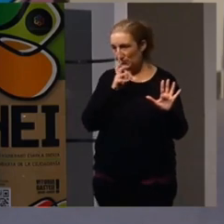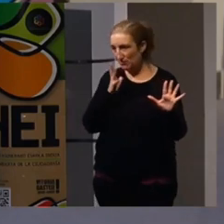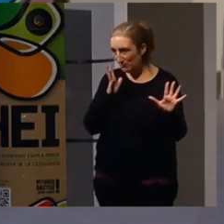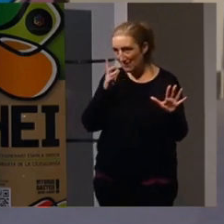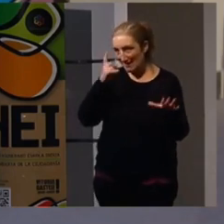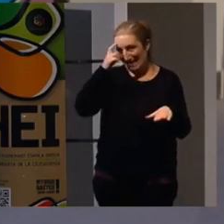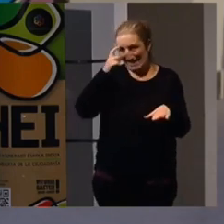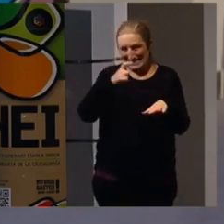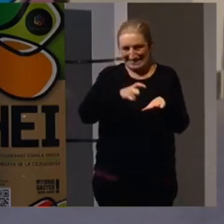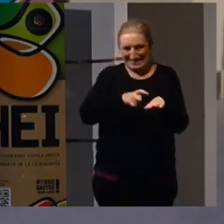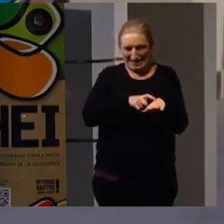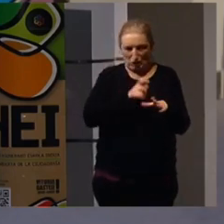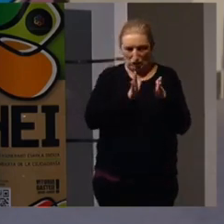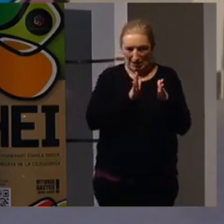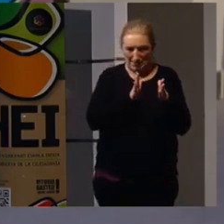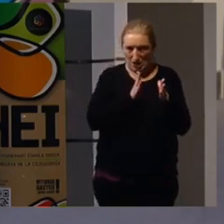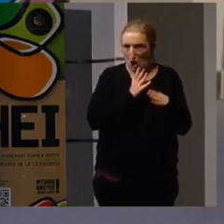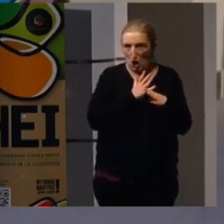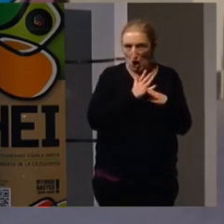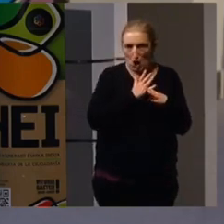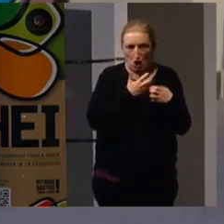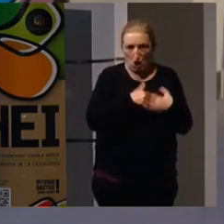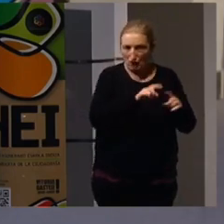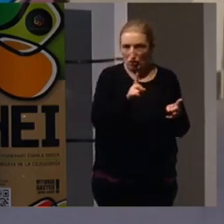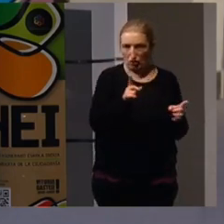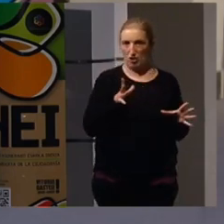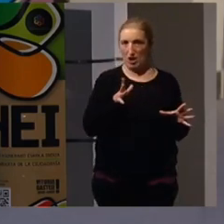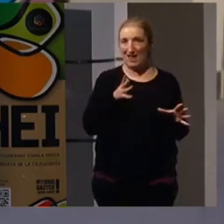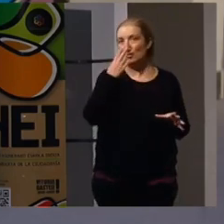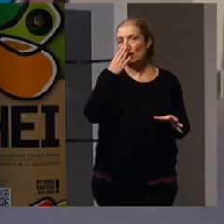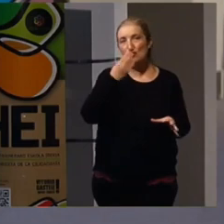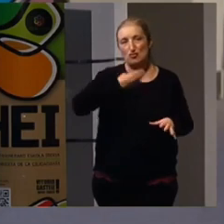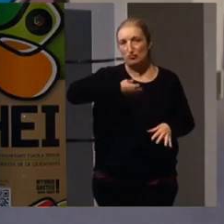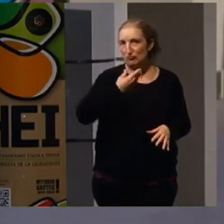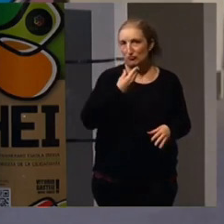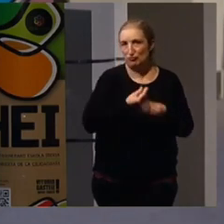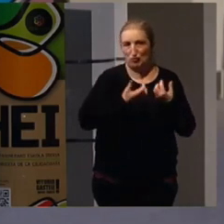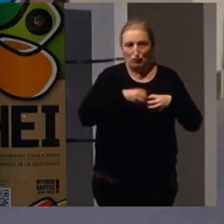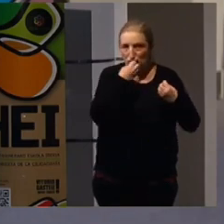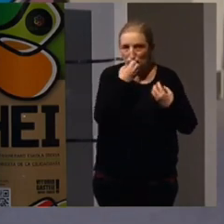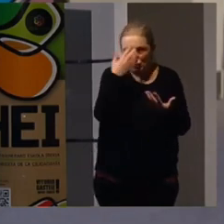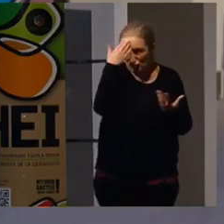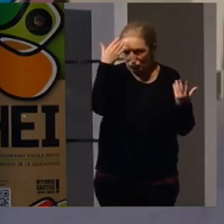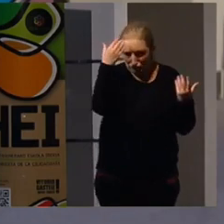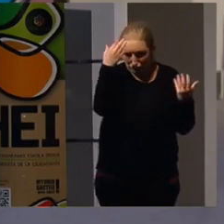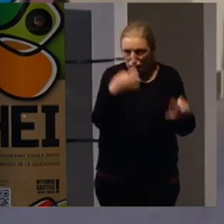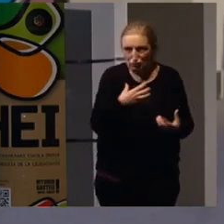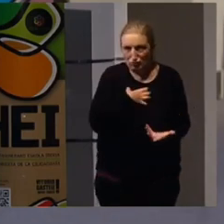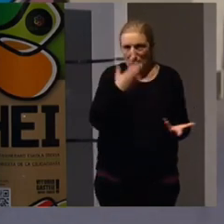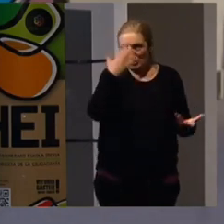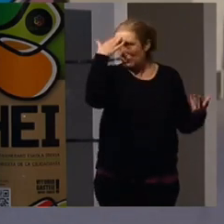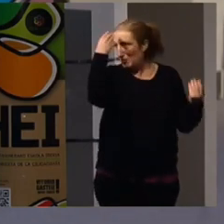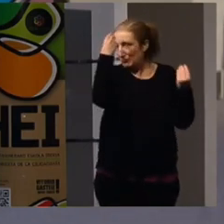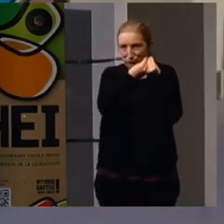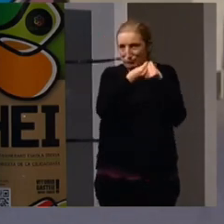O sea la psicoterapia no funciona para eso. Quiero decir, es un engaño y es un uso absolutamente deshonesto. Y no tiene sentido, ¿no? Entonces, hay